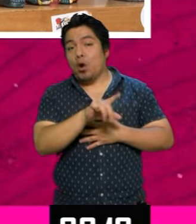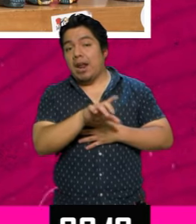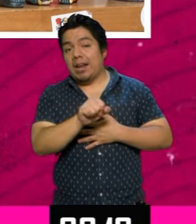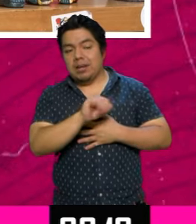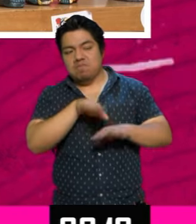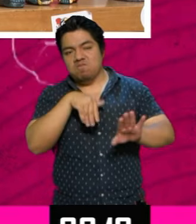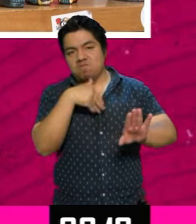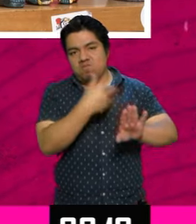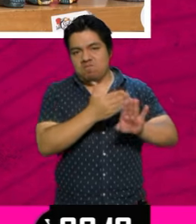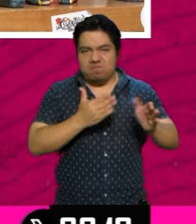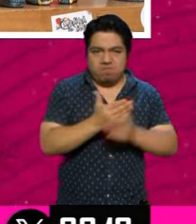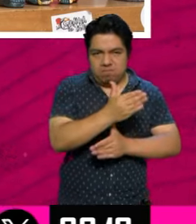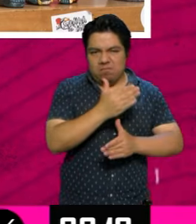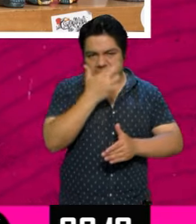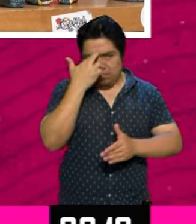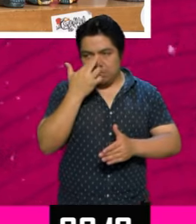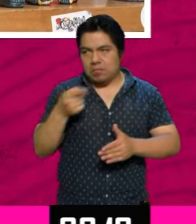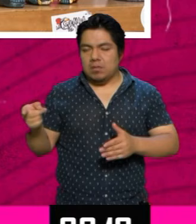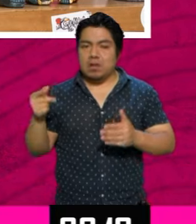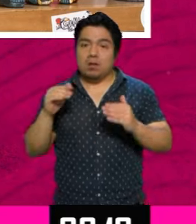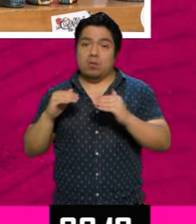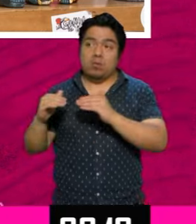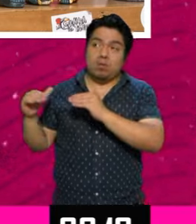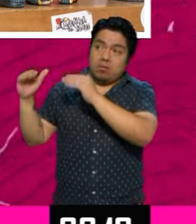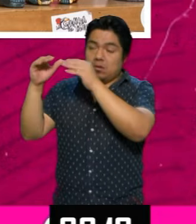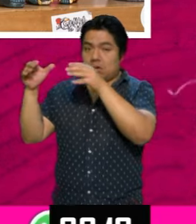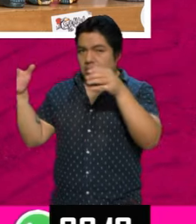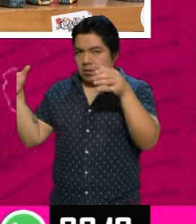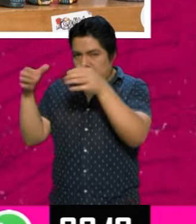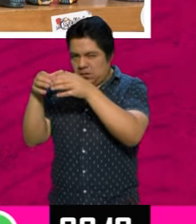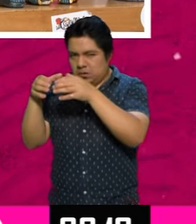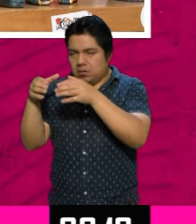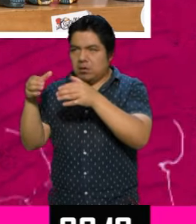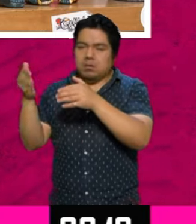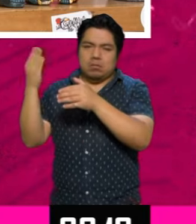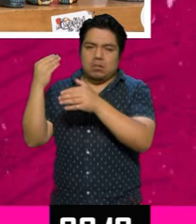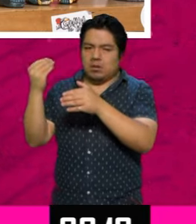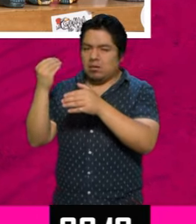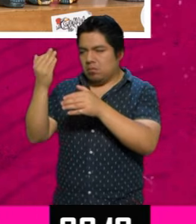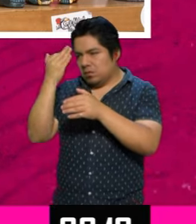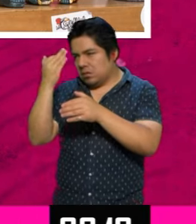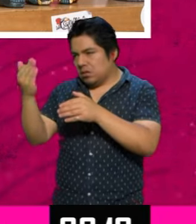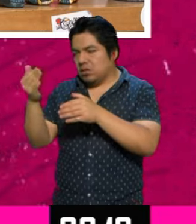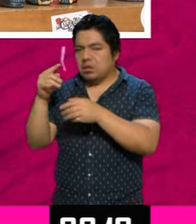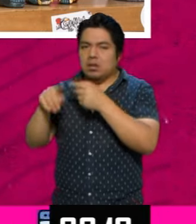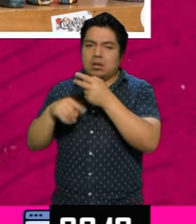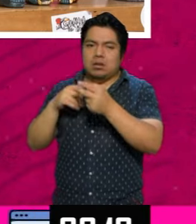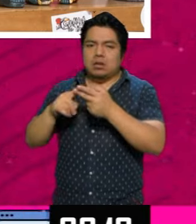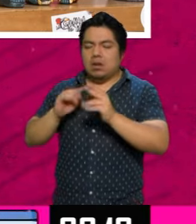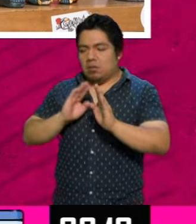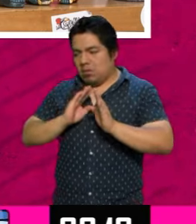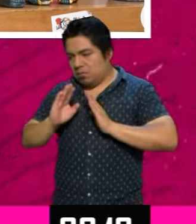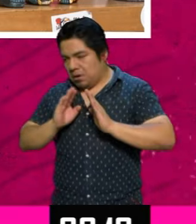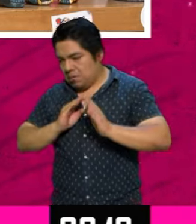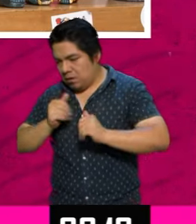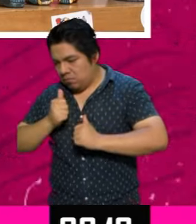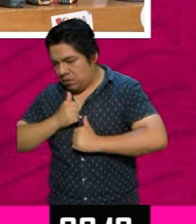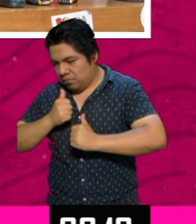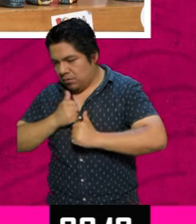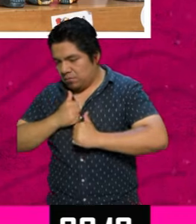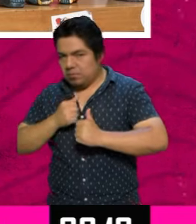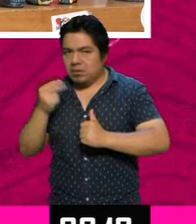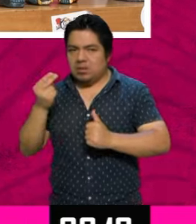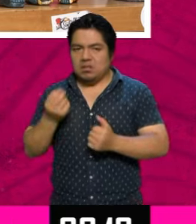2019. Y además habló de una élite que está en el poder de hace mucho tiempo y que las Fuerzas Armadas tenían que tener